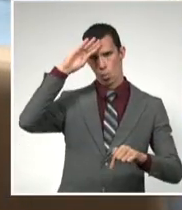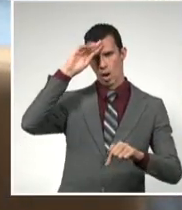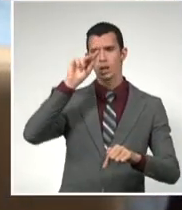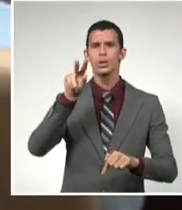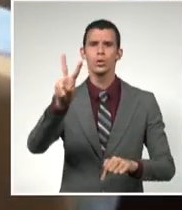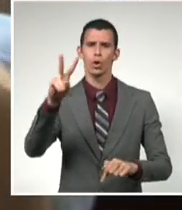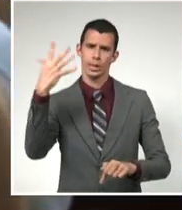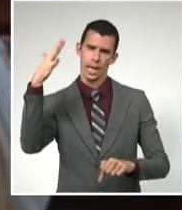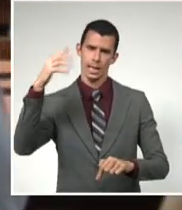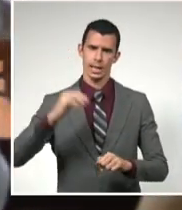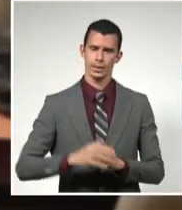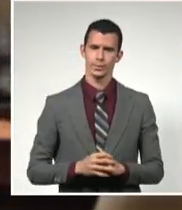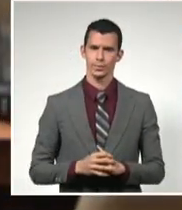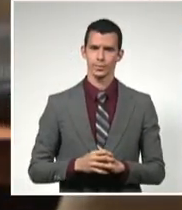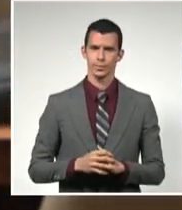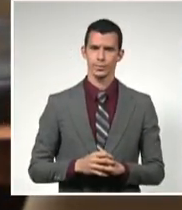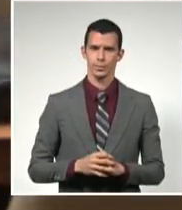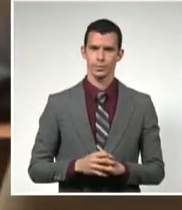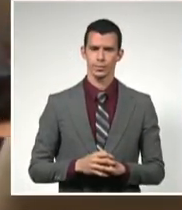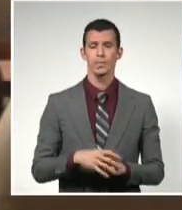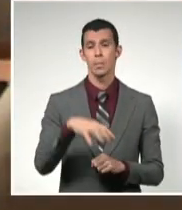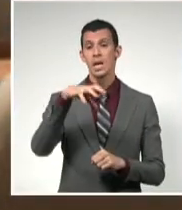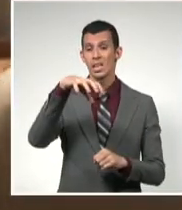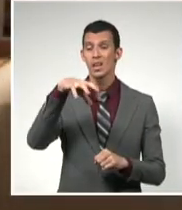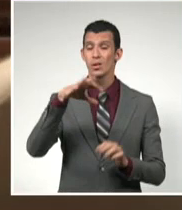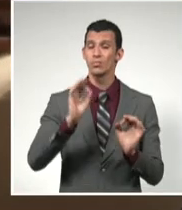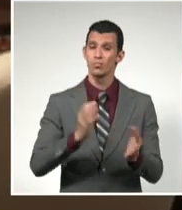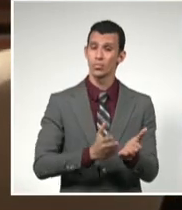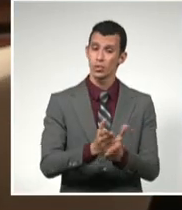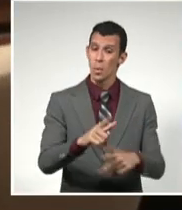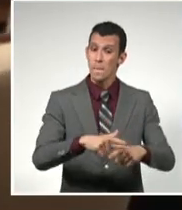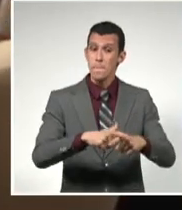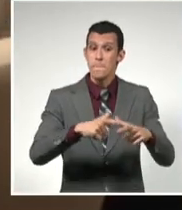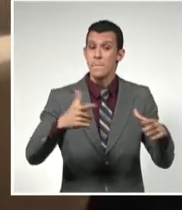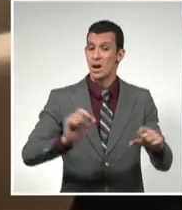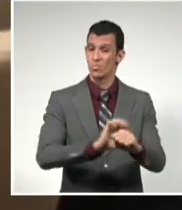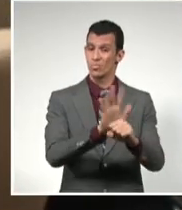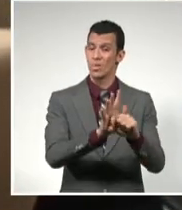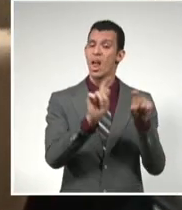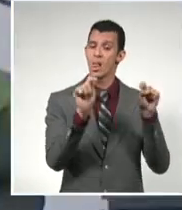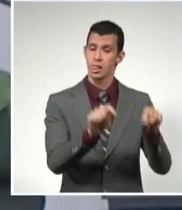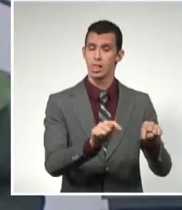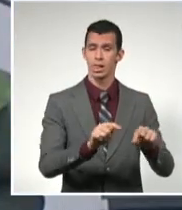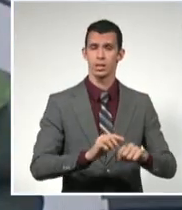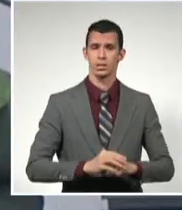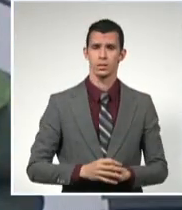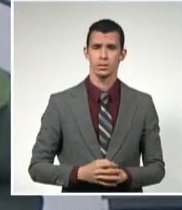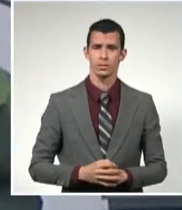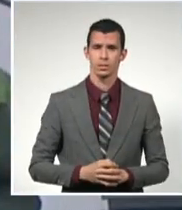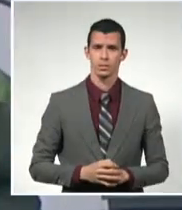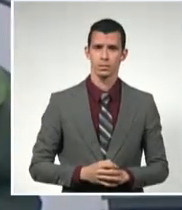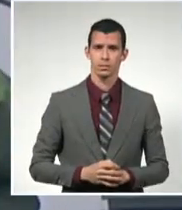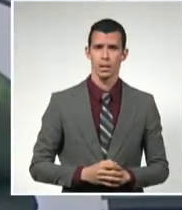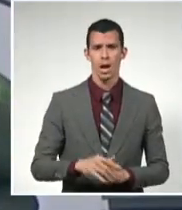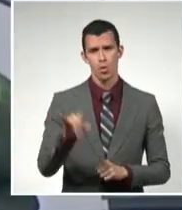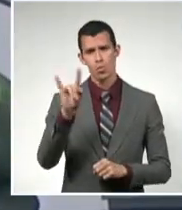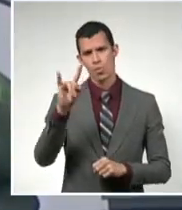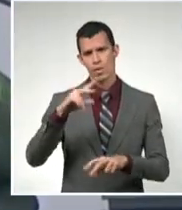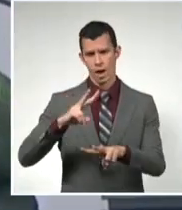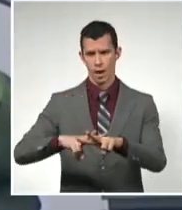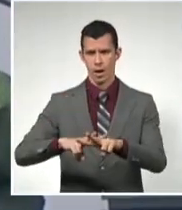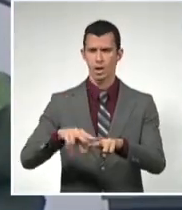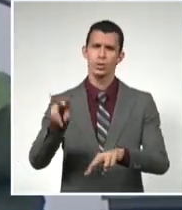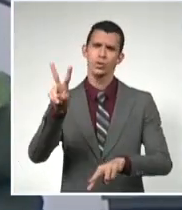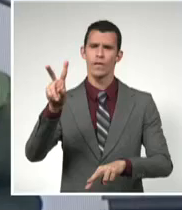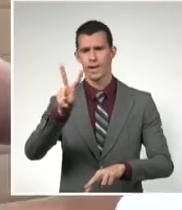correspondieron a pinar del río provincia que mantiene la tasa de incidencia más alta en las últimas semanas 9 a la habana y 2 había